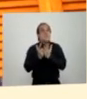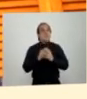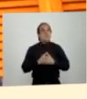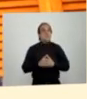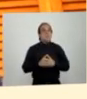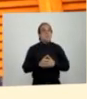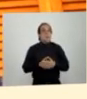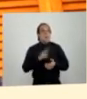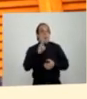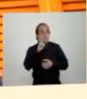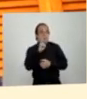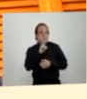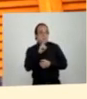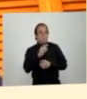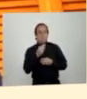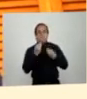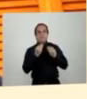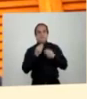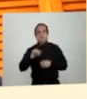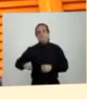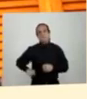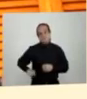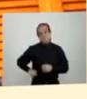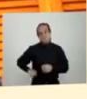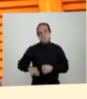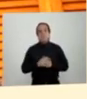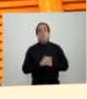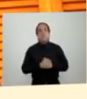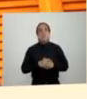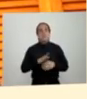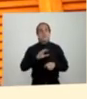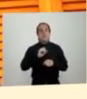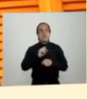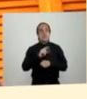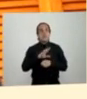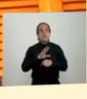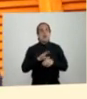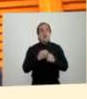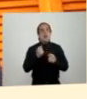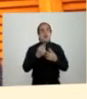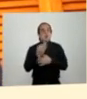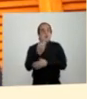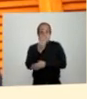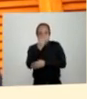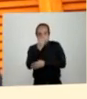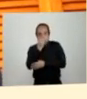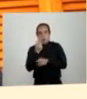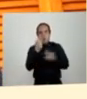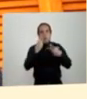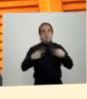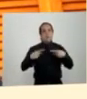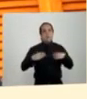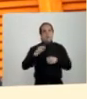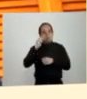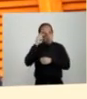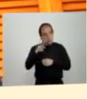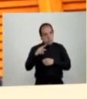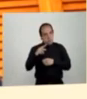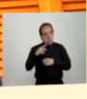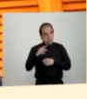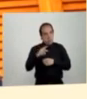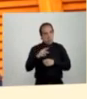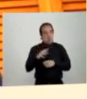muy atractivo, muy, muy atractivo, sobre todo por las proximidades con algunos mexicanos. Ahora, me encantaba el que hayas decidido